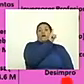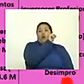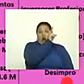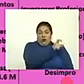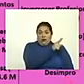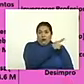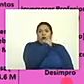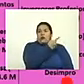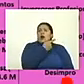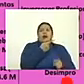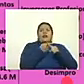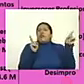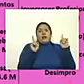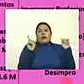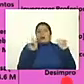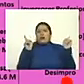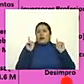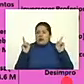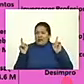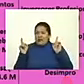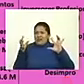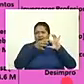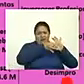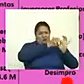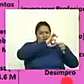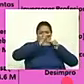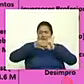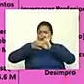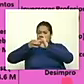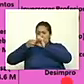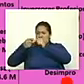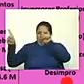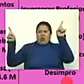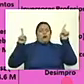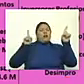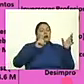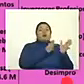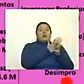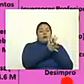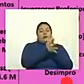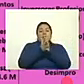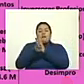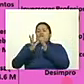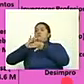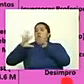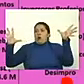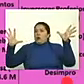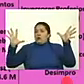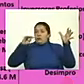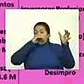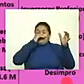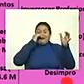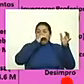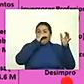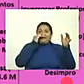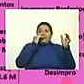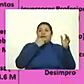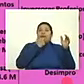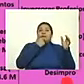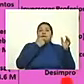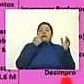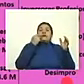dólares diferentes a la confesión de Odebrecht, habla ya de transferencias hechas